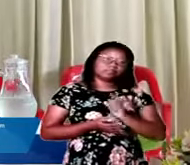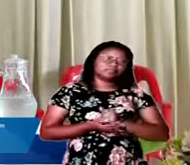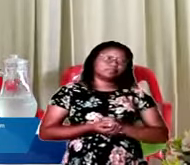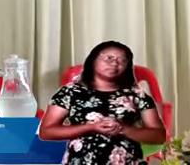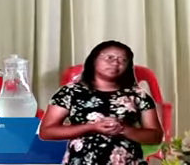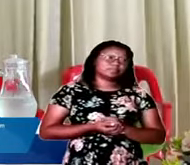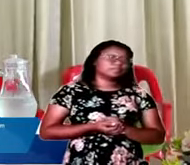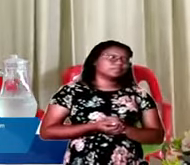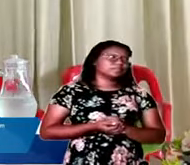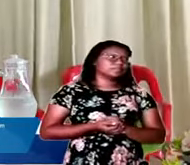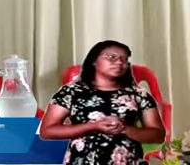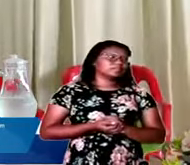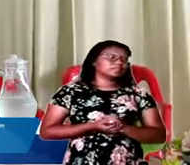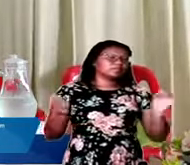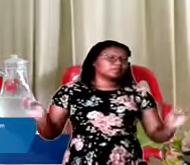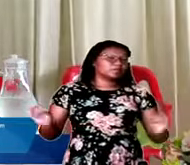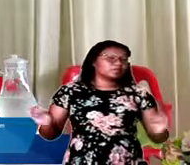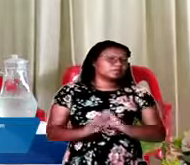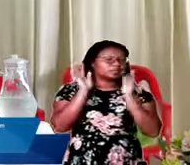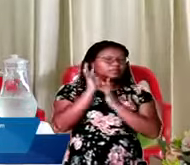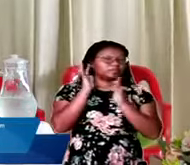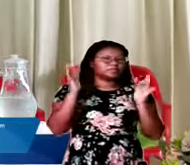Gloria al Señor.